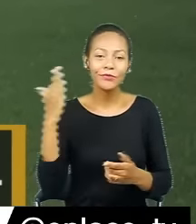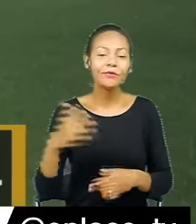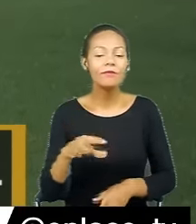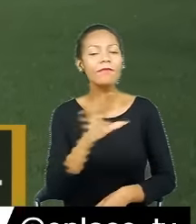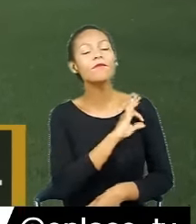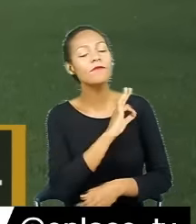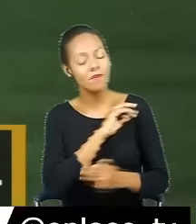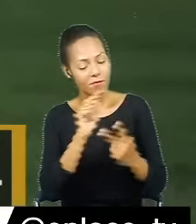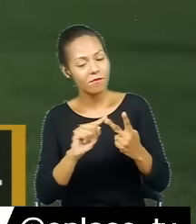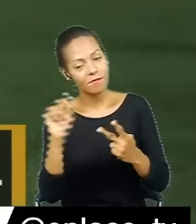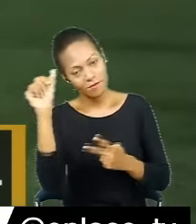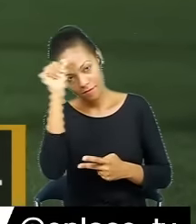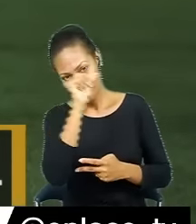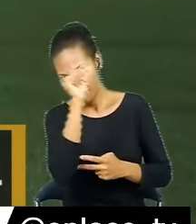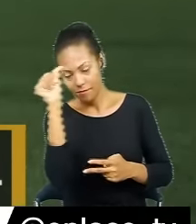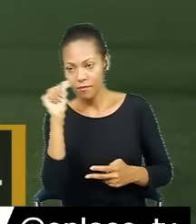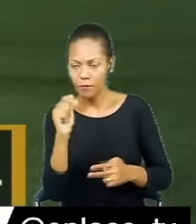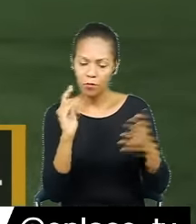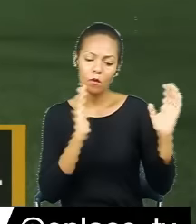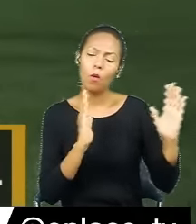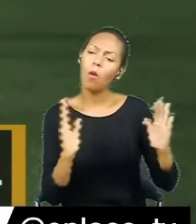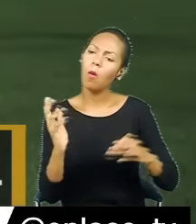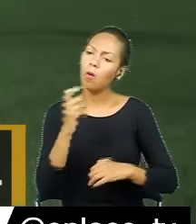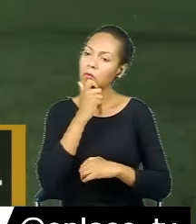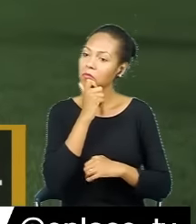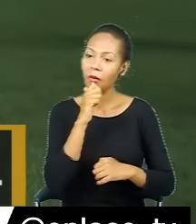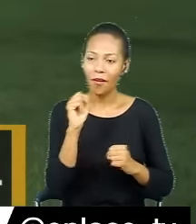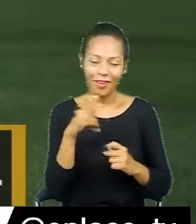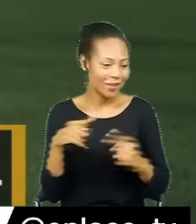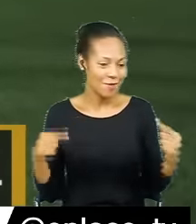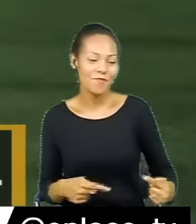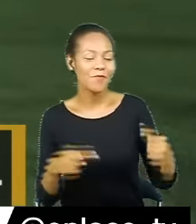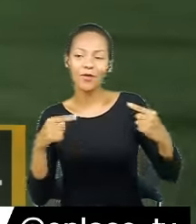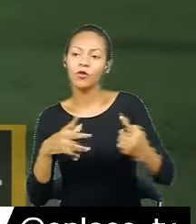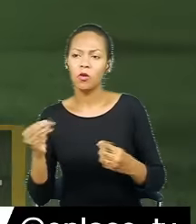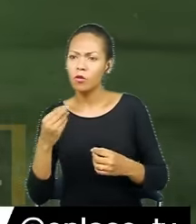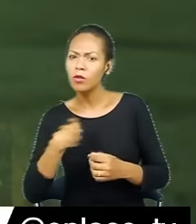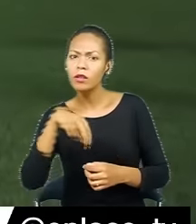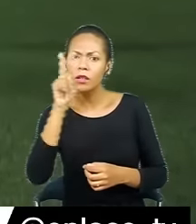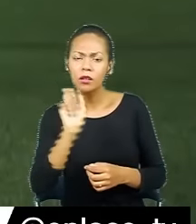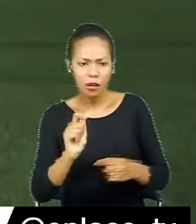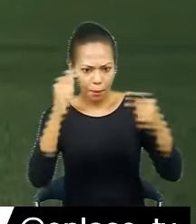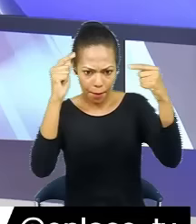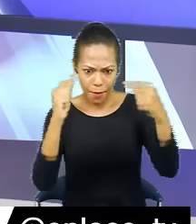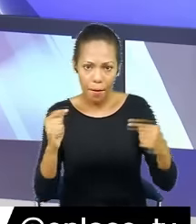acuerdo a la programación oficial y con el sistema todos contra todos, se jugará un total de 17 partidos.